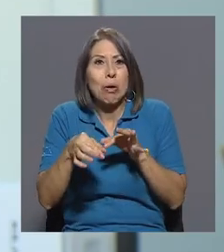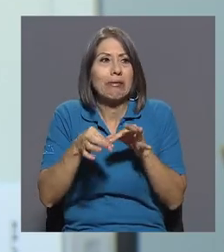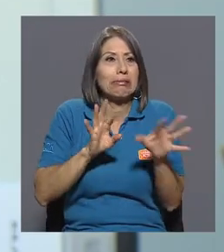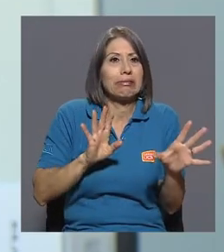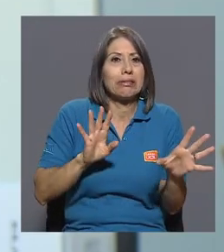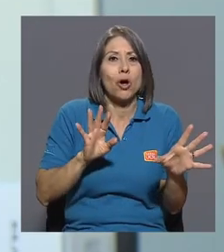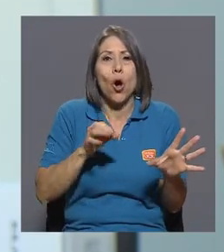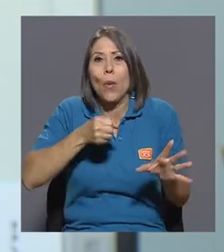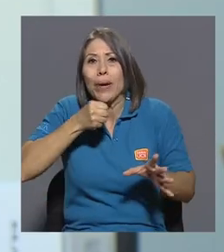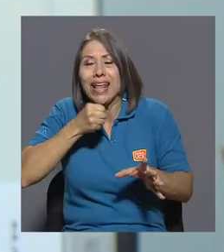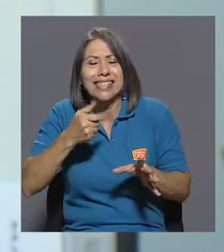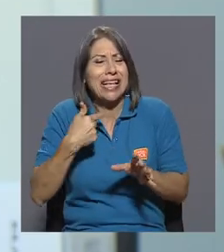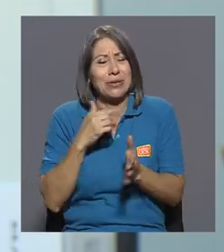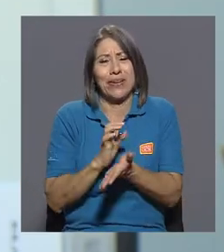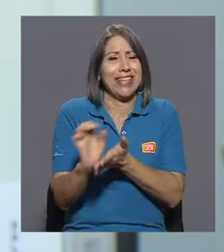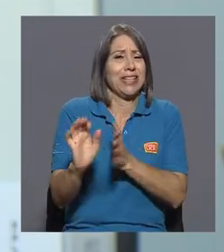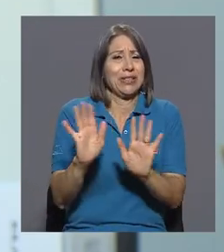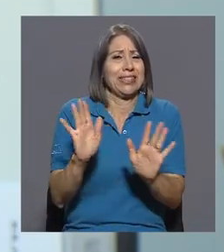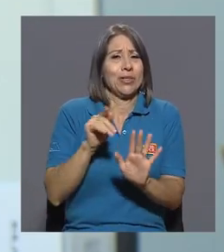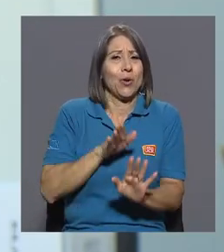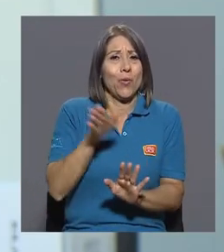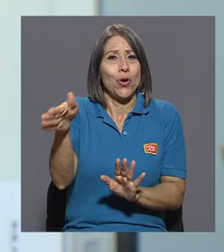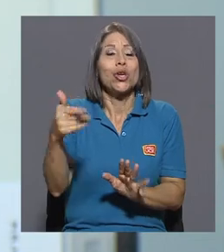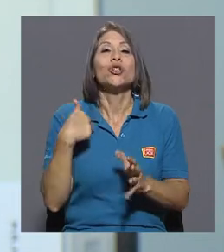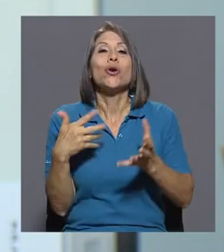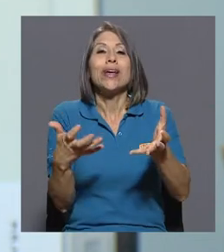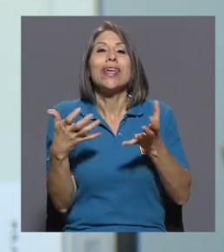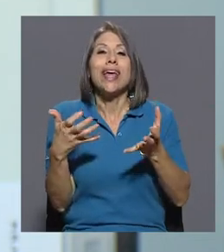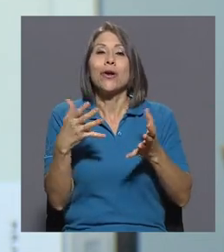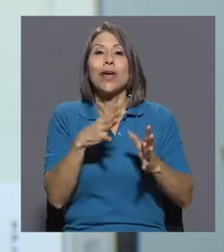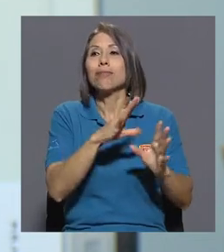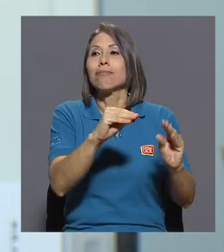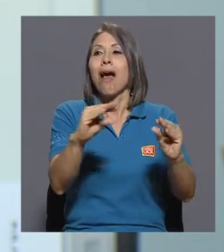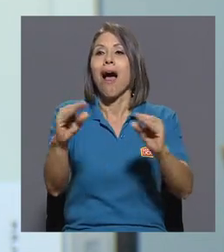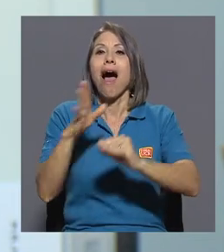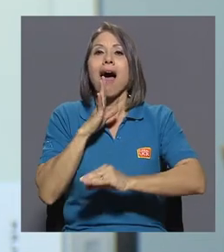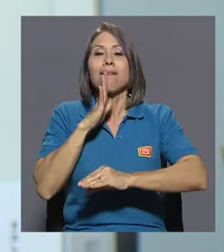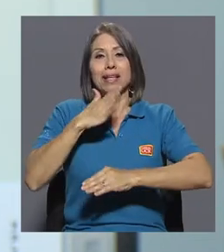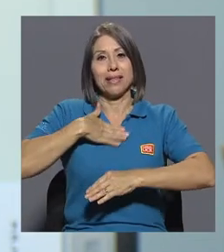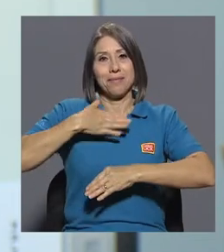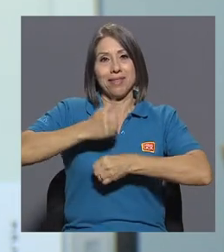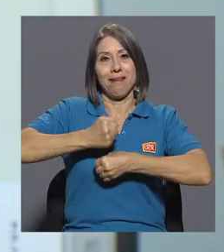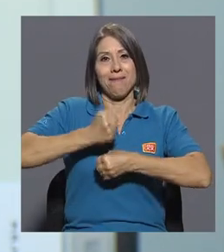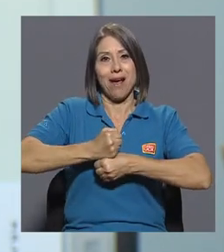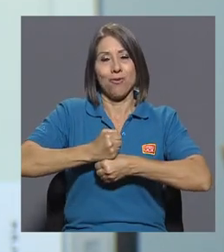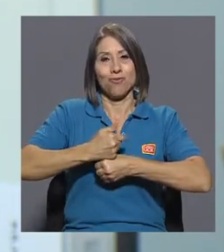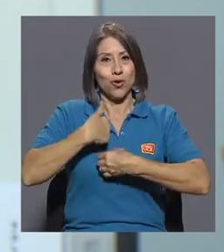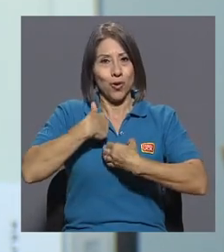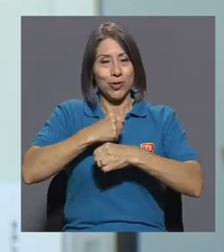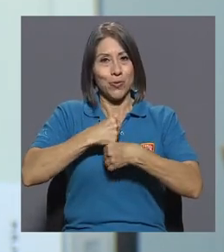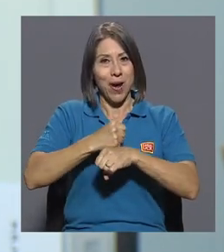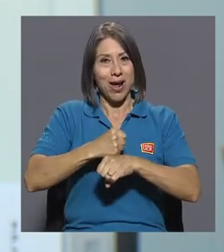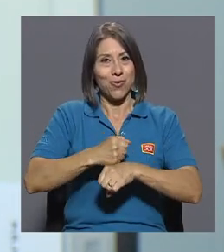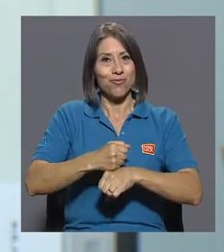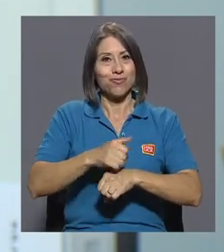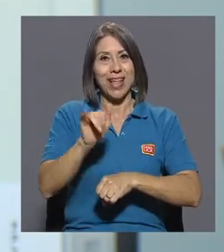por mil. Yo quiero que hablen de mi trabajo y de lo que hago. Ahí está lo mío, pero no